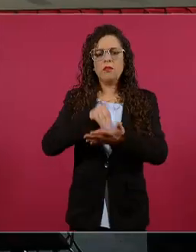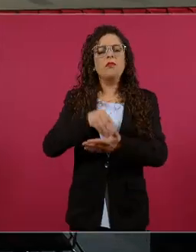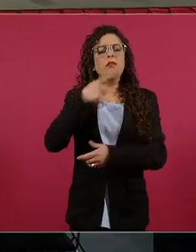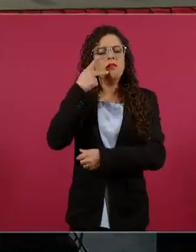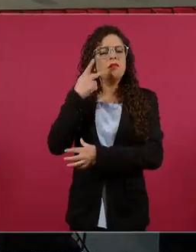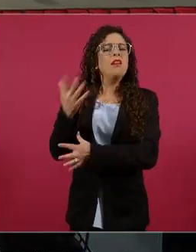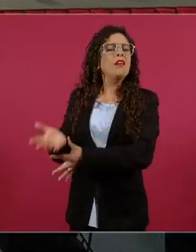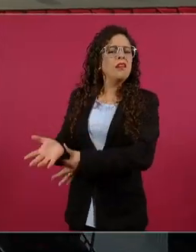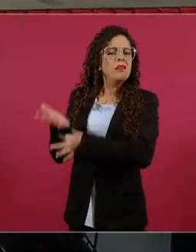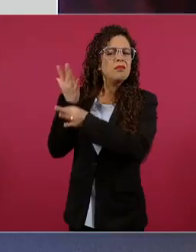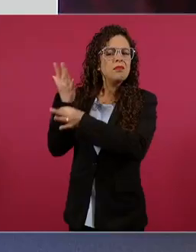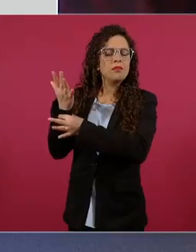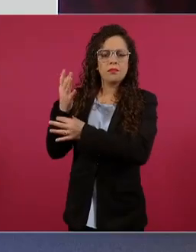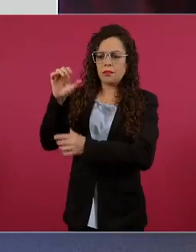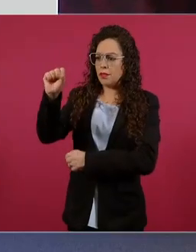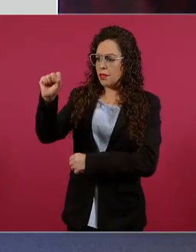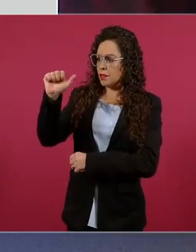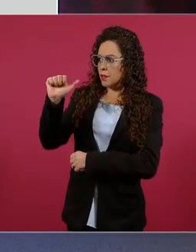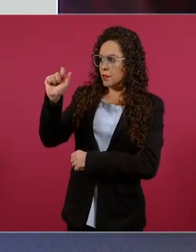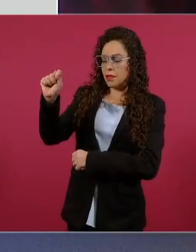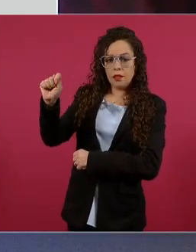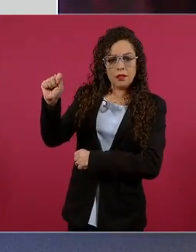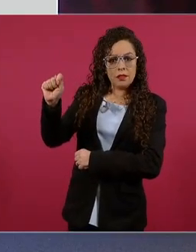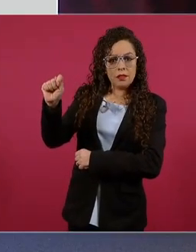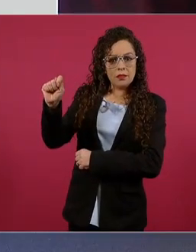Este debe ser el presupuesto de un estado,